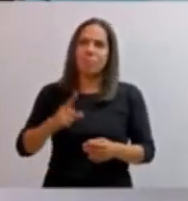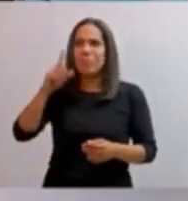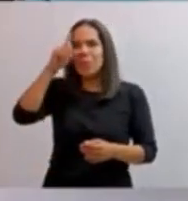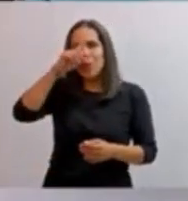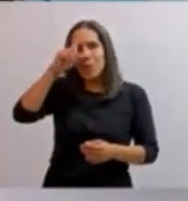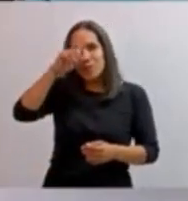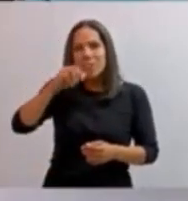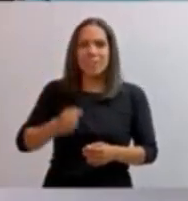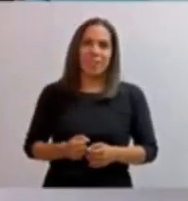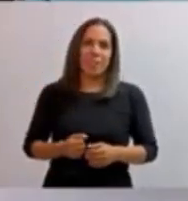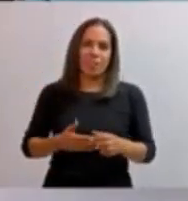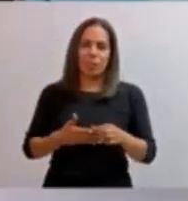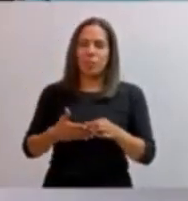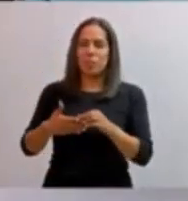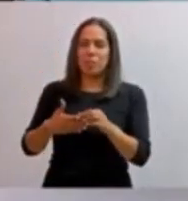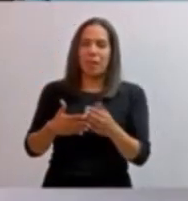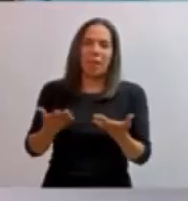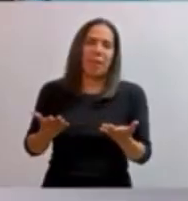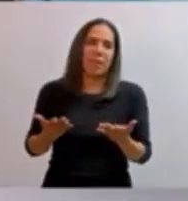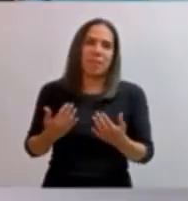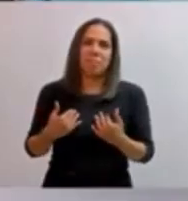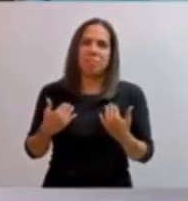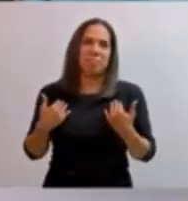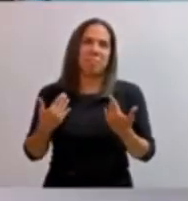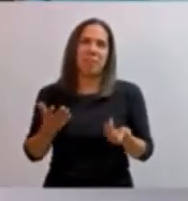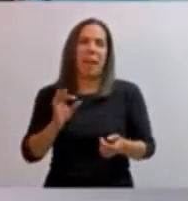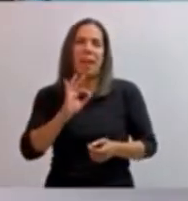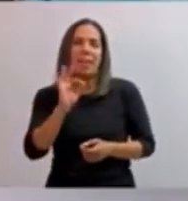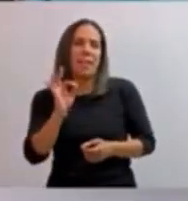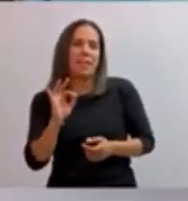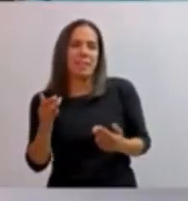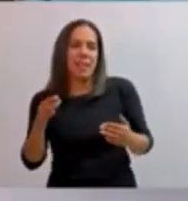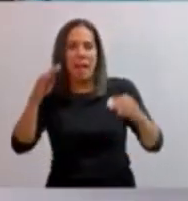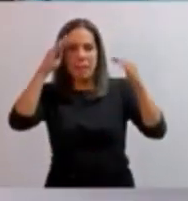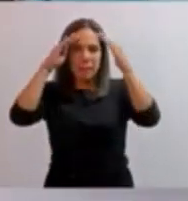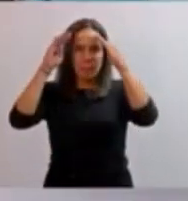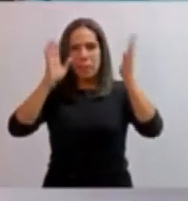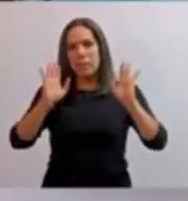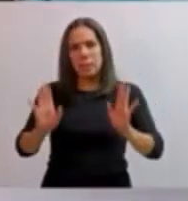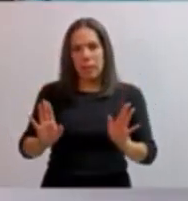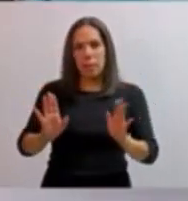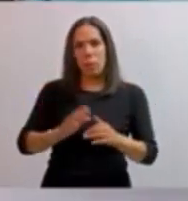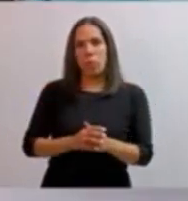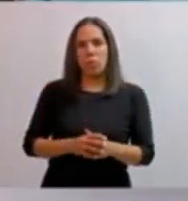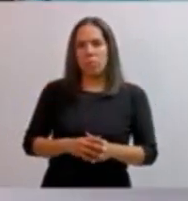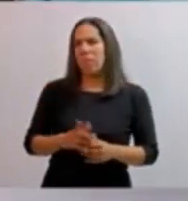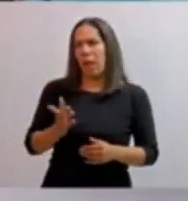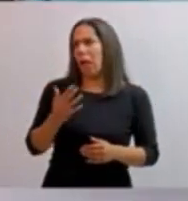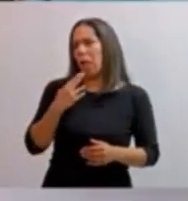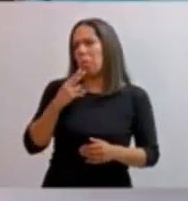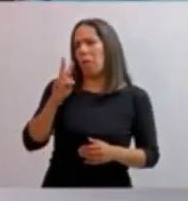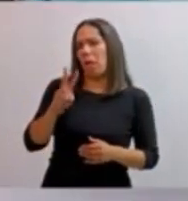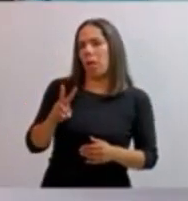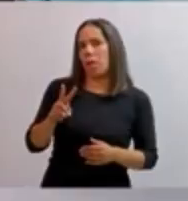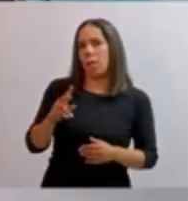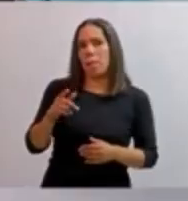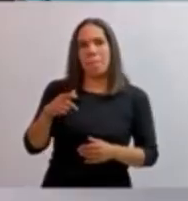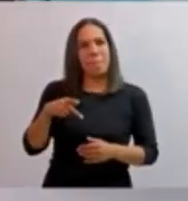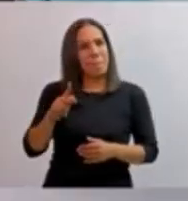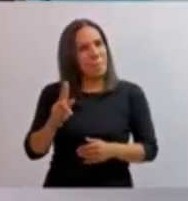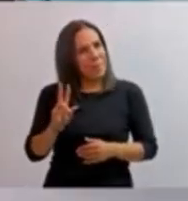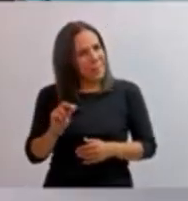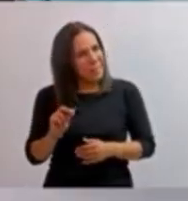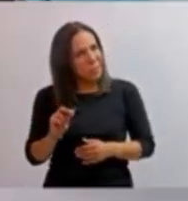muy obvio decirlo y de manera recurrente lo decimos, pero no es tan banal, ¿no?,